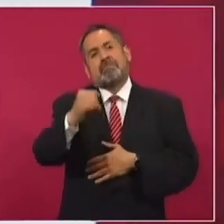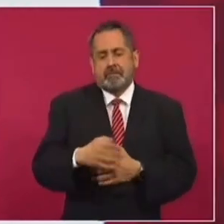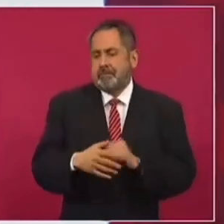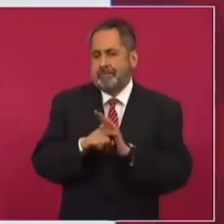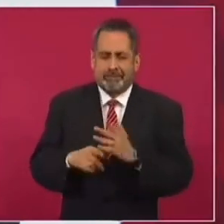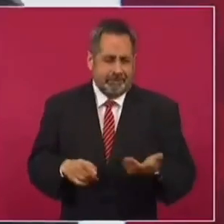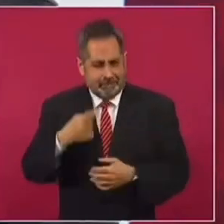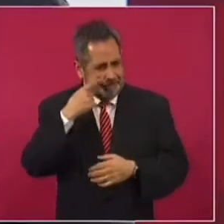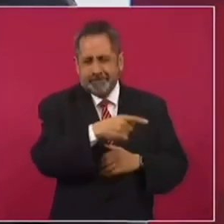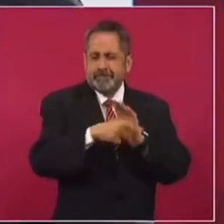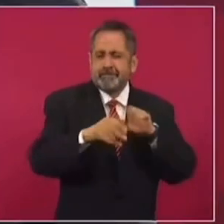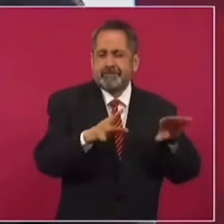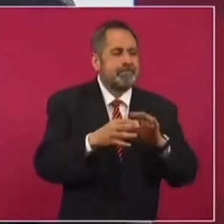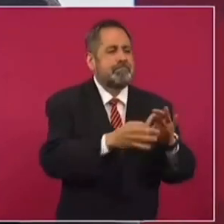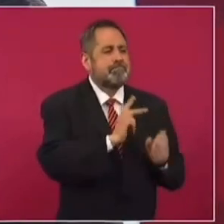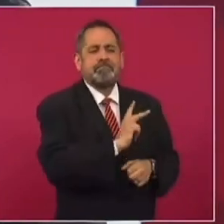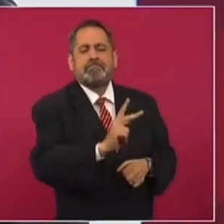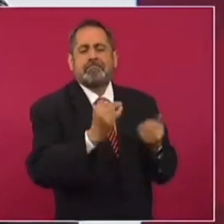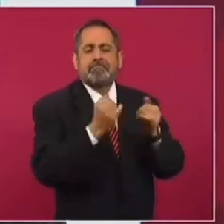Vean los periódicos, parecen boletines.